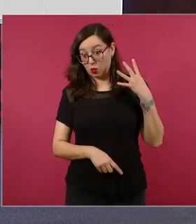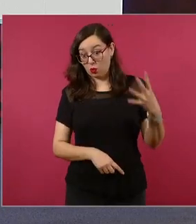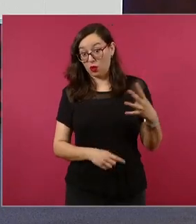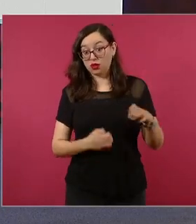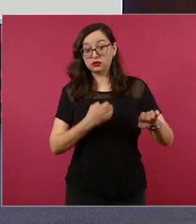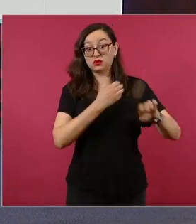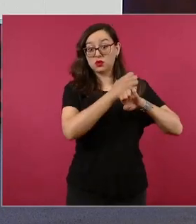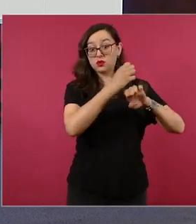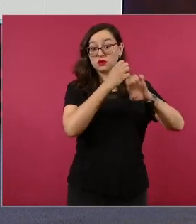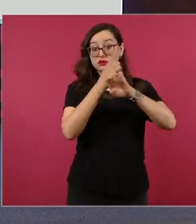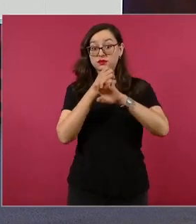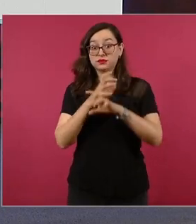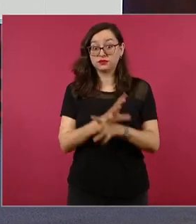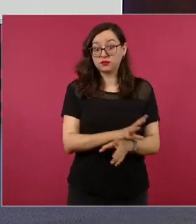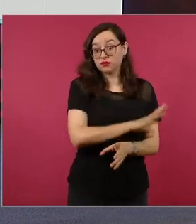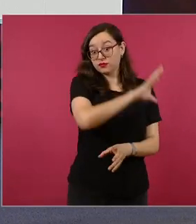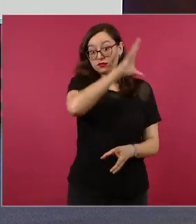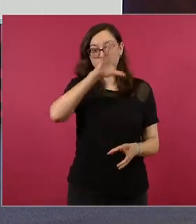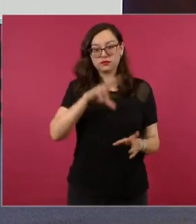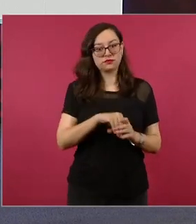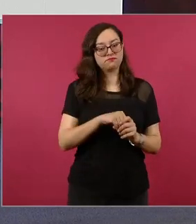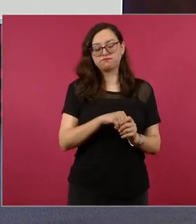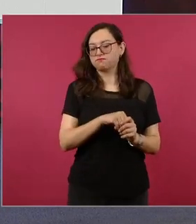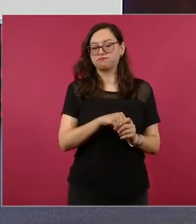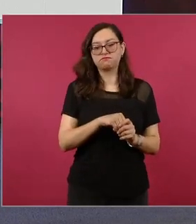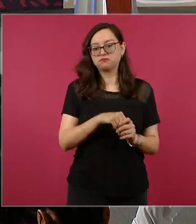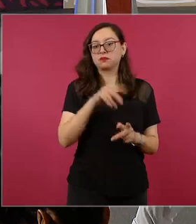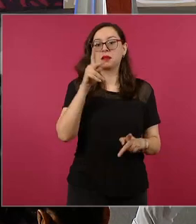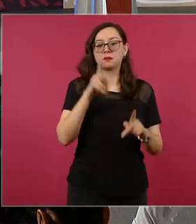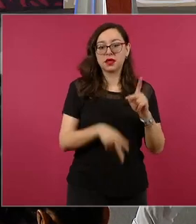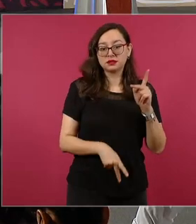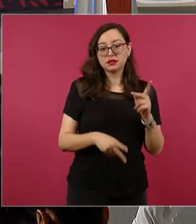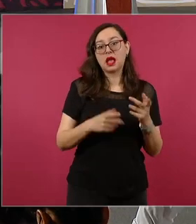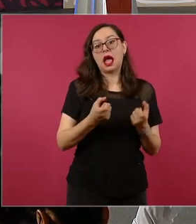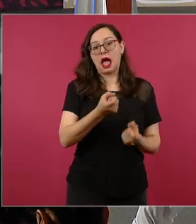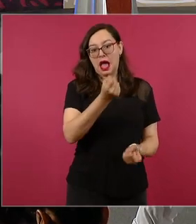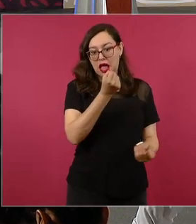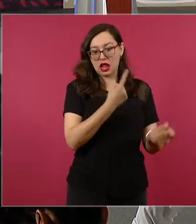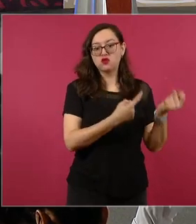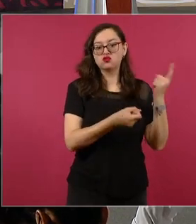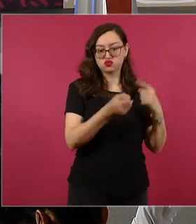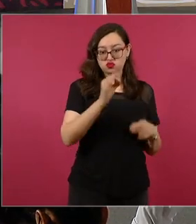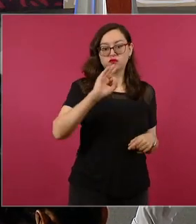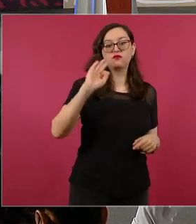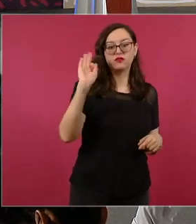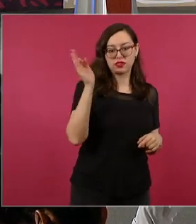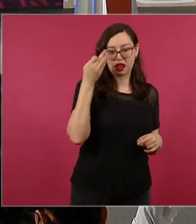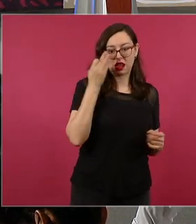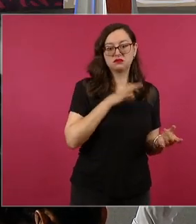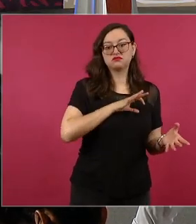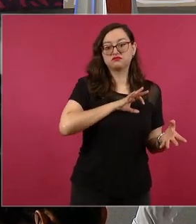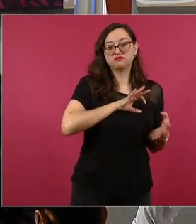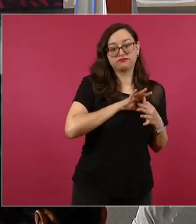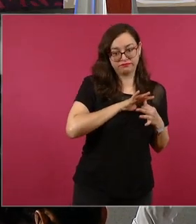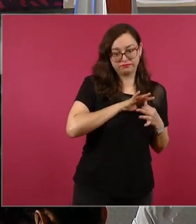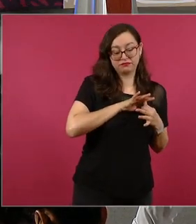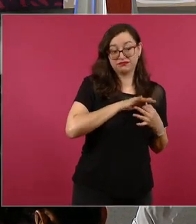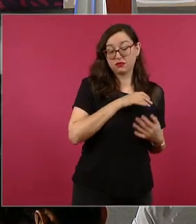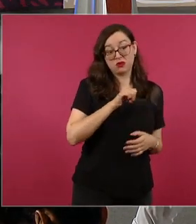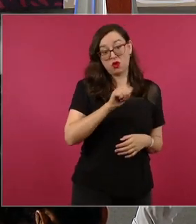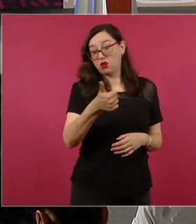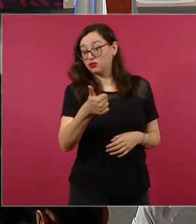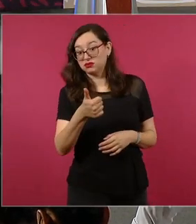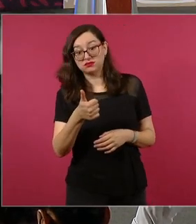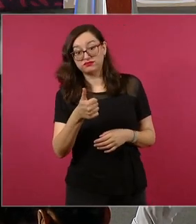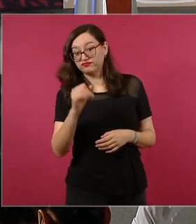que todavía se mantienen en operación y seguramente con acciones por parte de los gobiernos de los estados. Estas son para IMSS Bienestar, que son